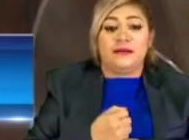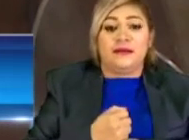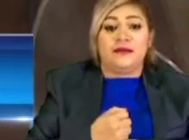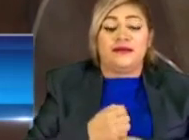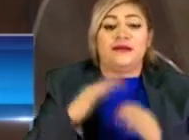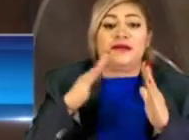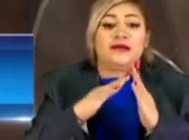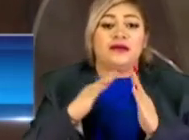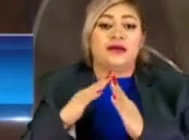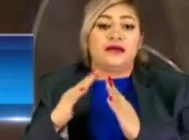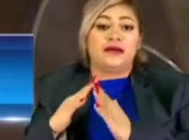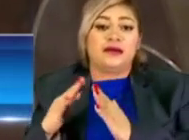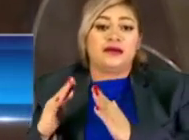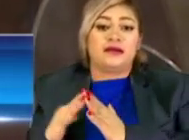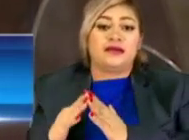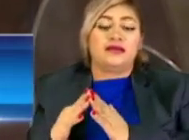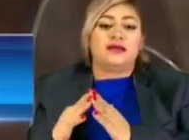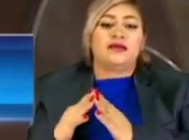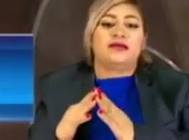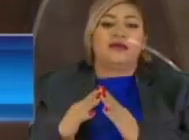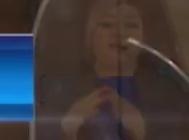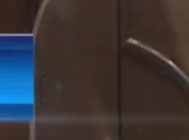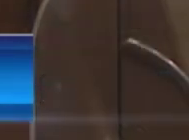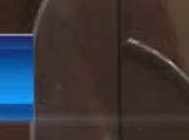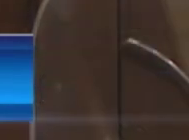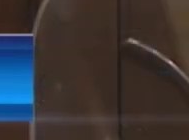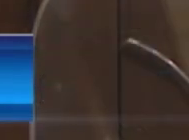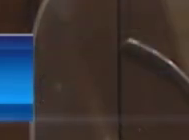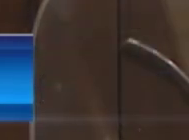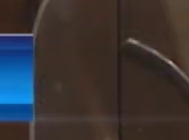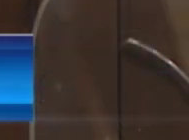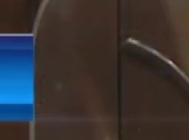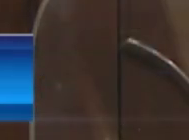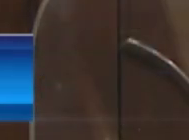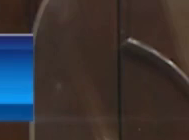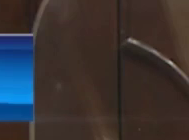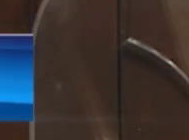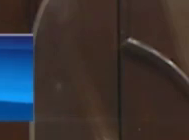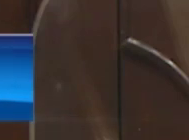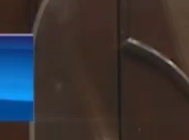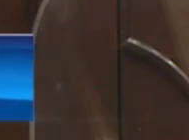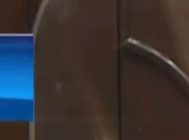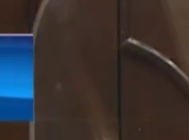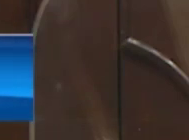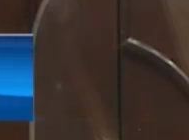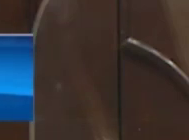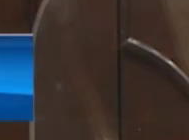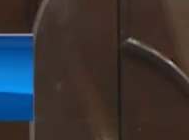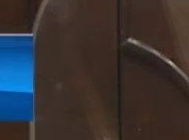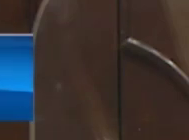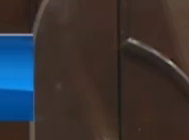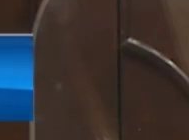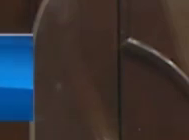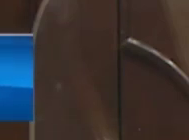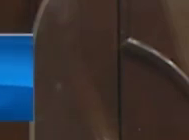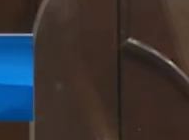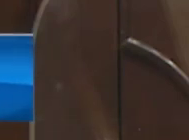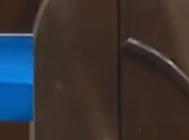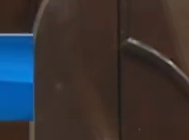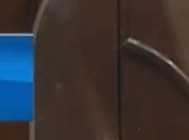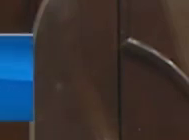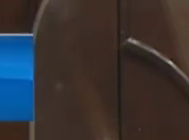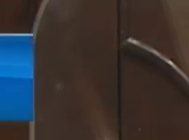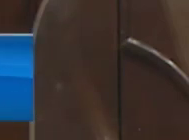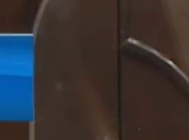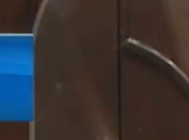casas, títulos de propiedad, apoyos a emprendedores, becas de